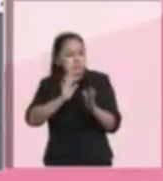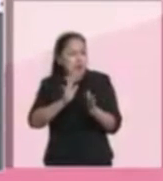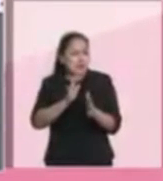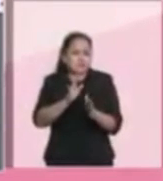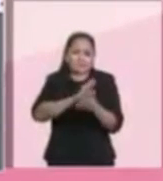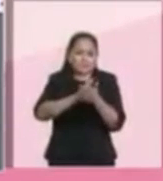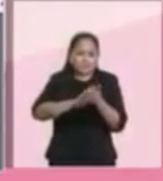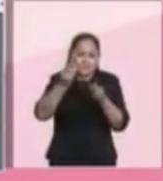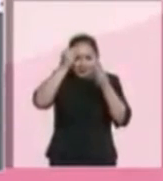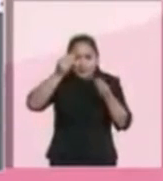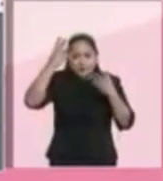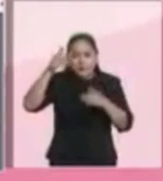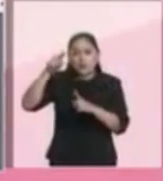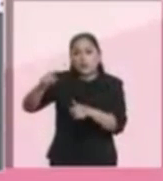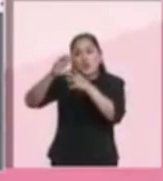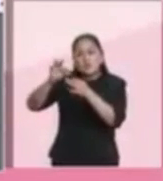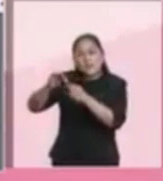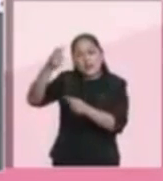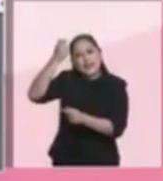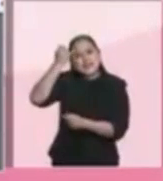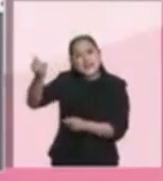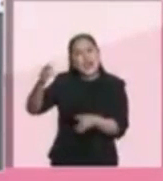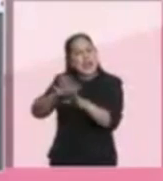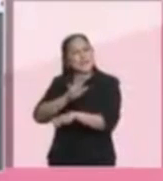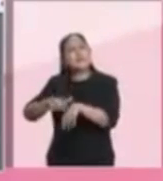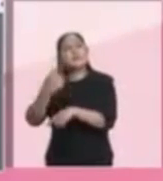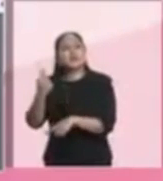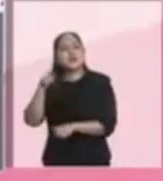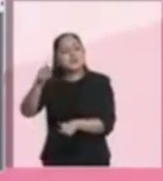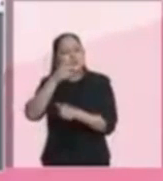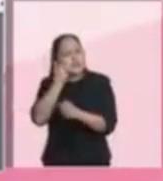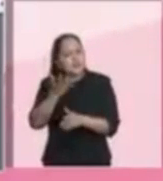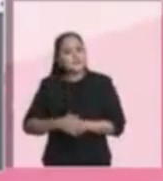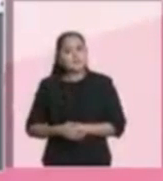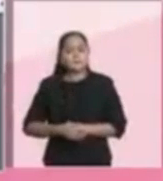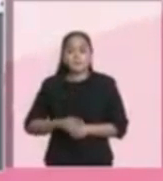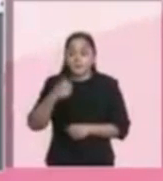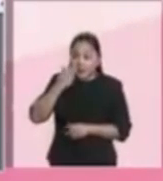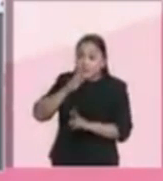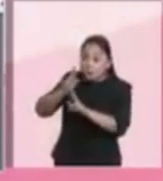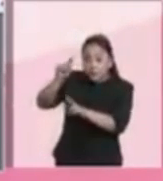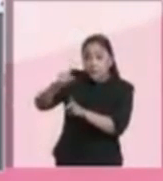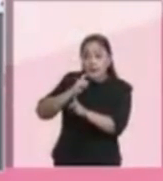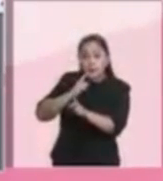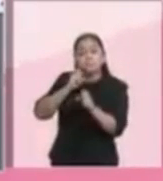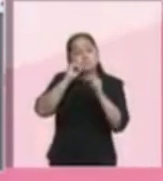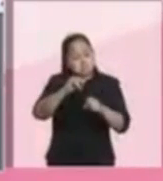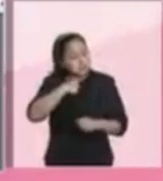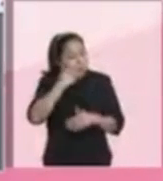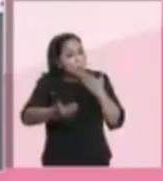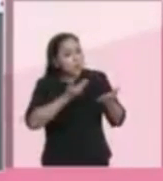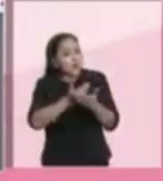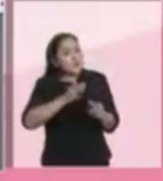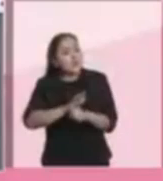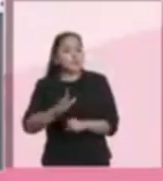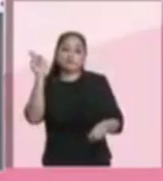debes explicar por qué cambiaste, Andrés Manuel. ¿Quiere responder, candidato López Obrador? Pues yo lo que estoy planteando es